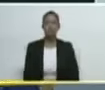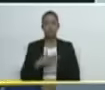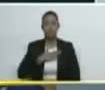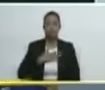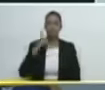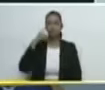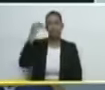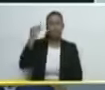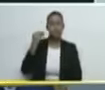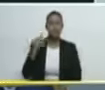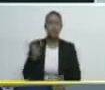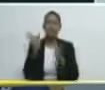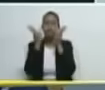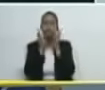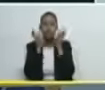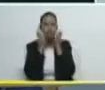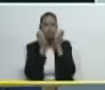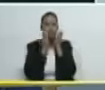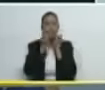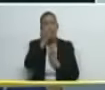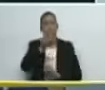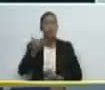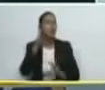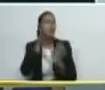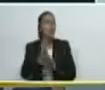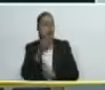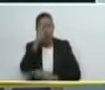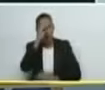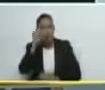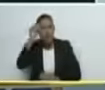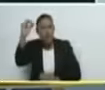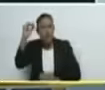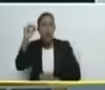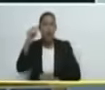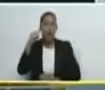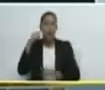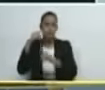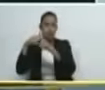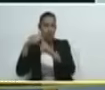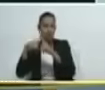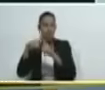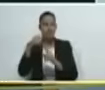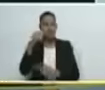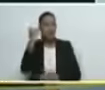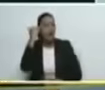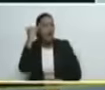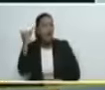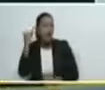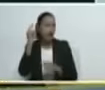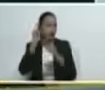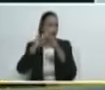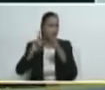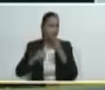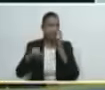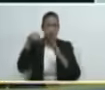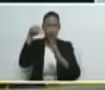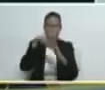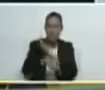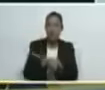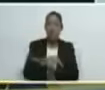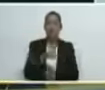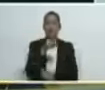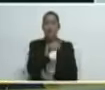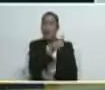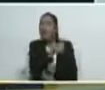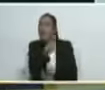escuchar con mucha atención las razones, los argumentos, los análisis y las perspectivas de cada uno de